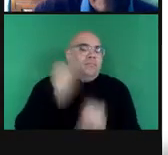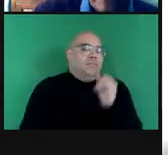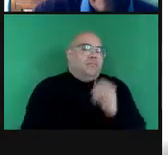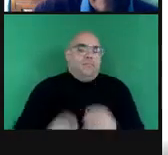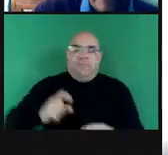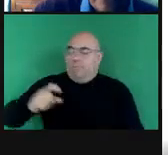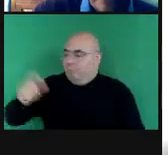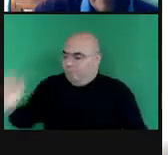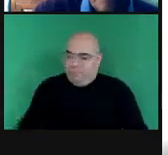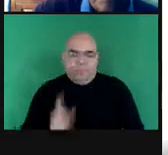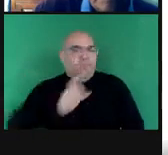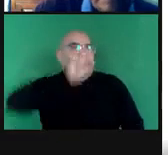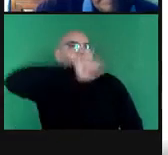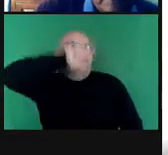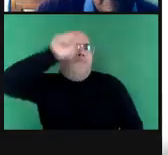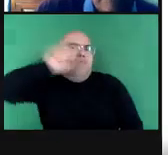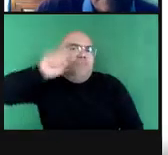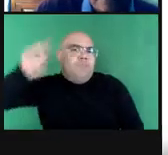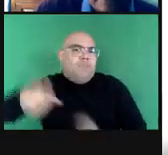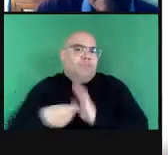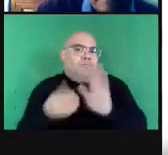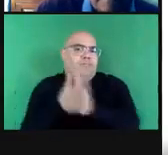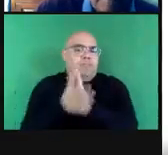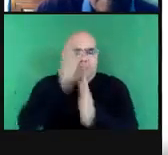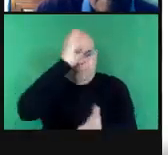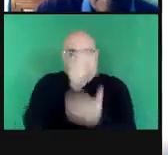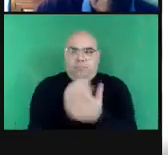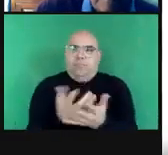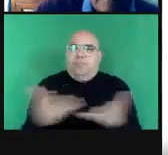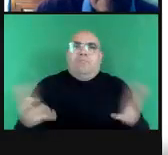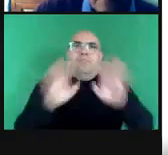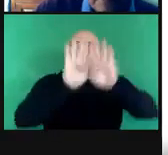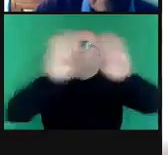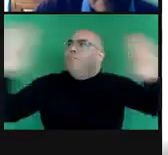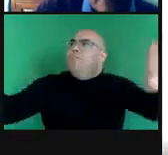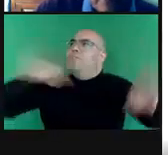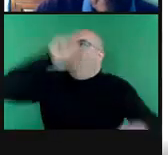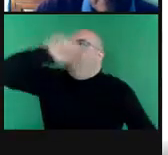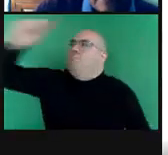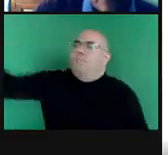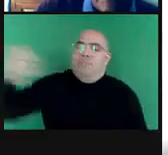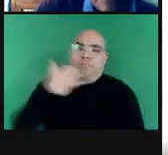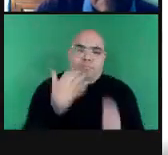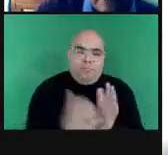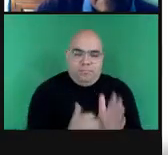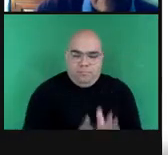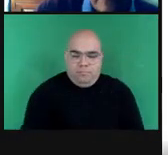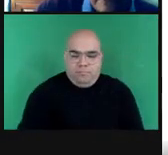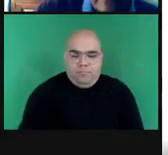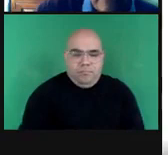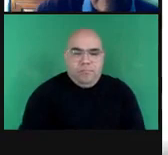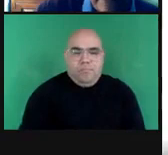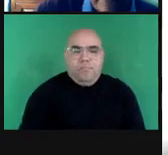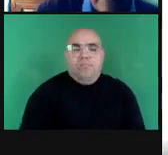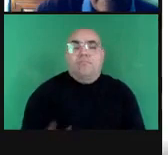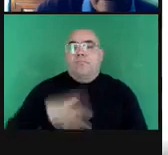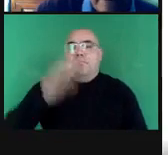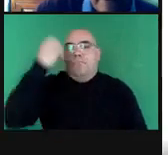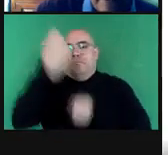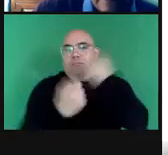plasman sus creaciones sobre superficies que no le pertenecen. Sí, por ejemplo, en los locales comerciales, mobiliario